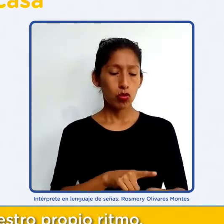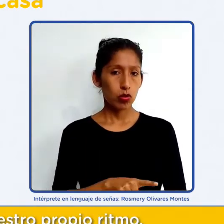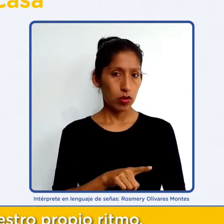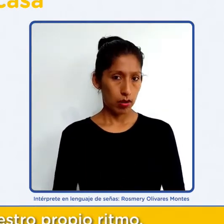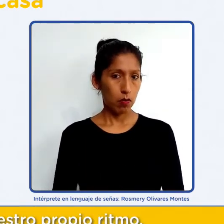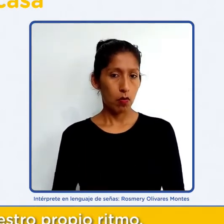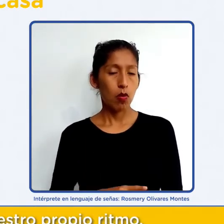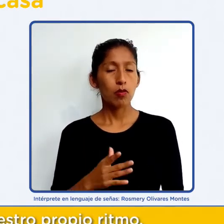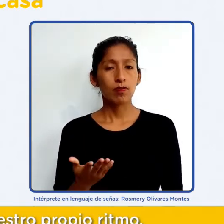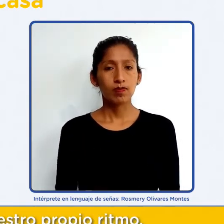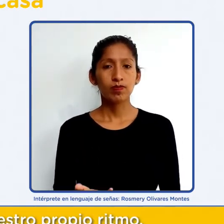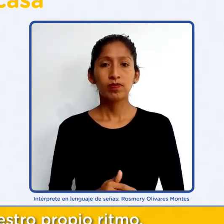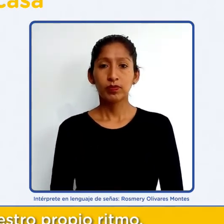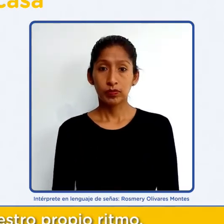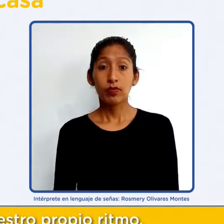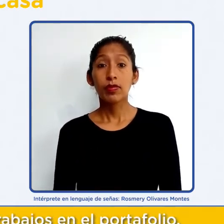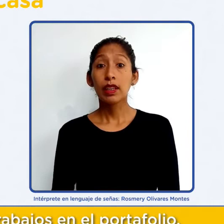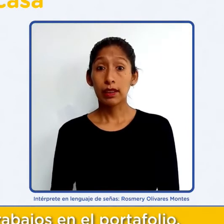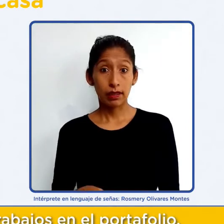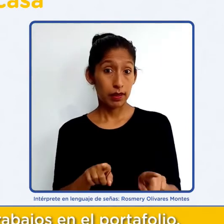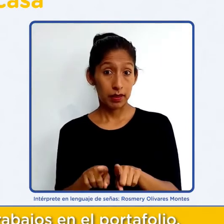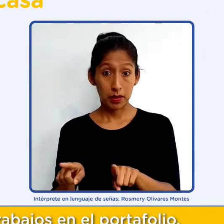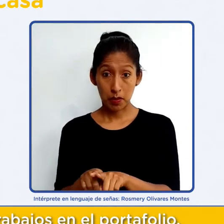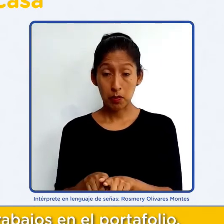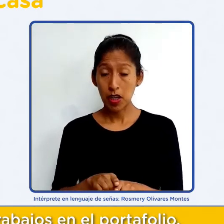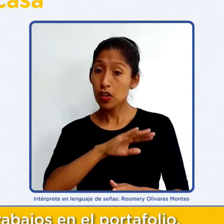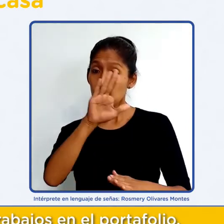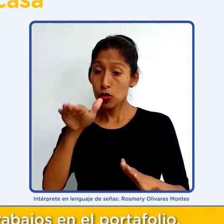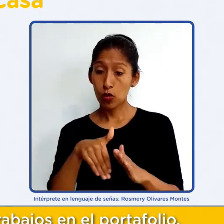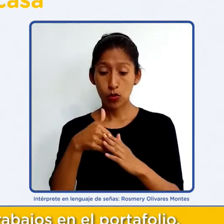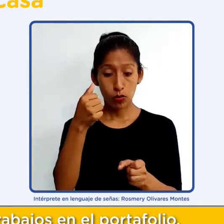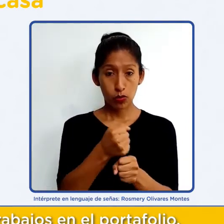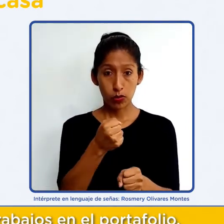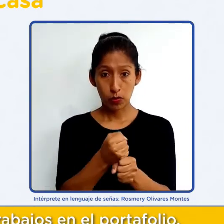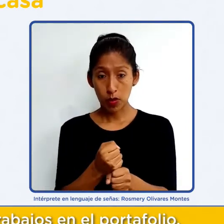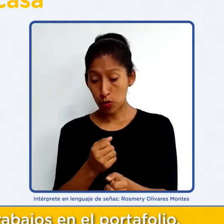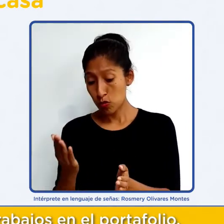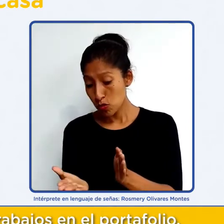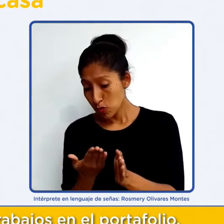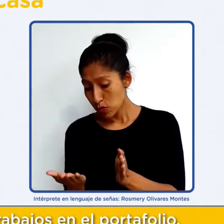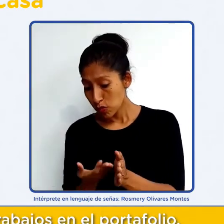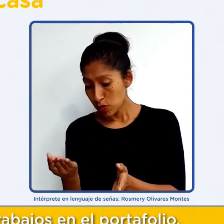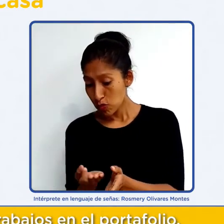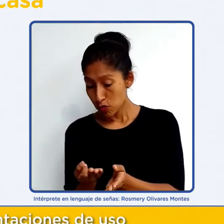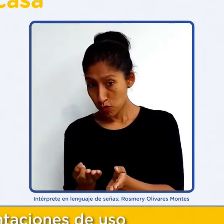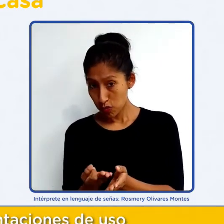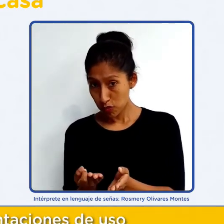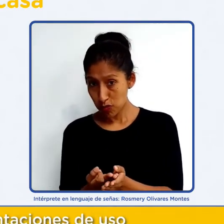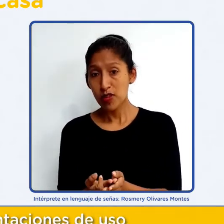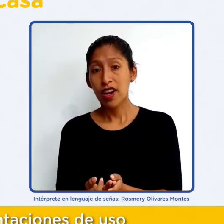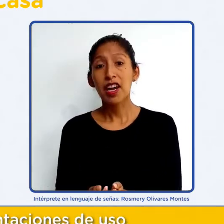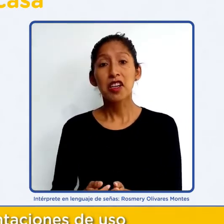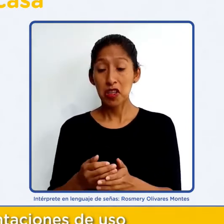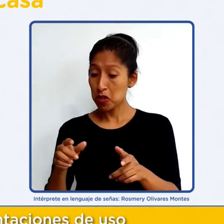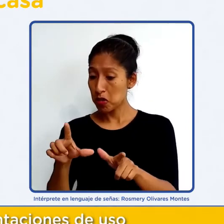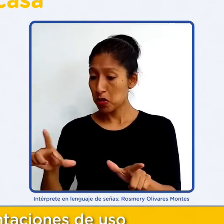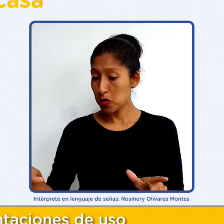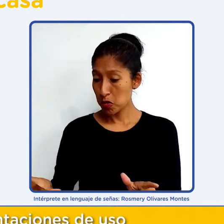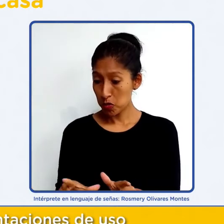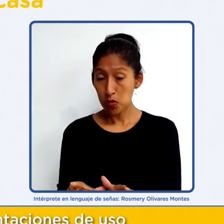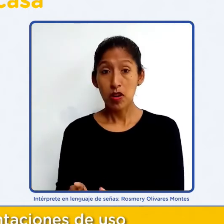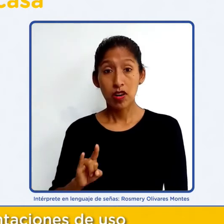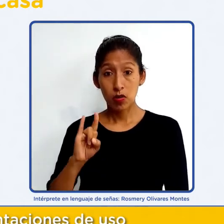Procuremos avanzar a nuestro propio ritmo. Asegurémonos de incluir los trabajos en el portafolio. Pueden revisar